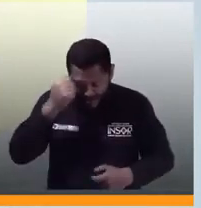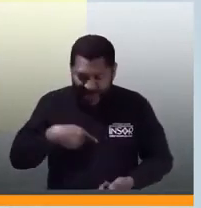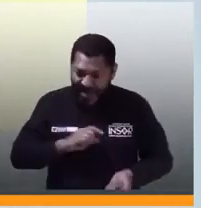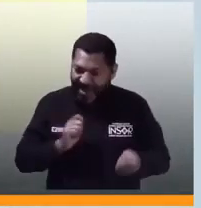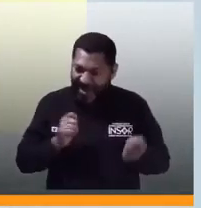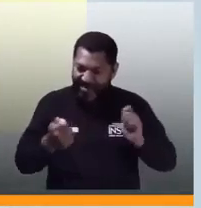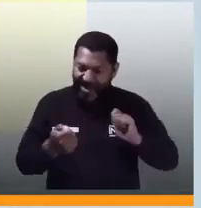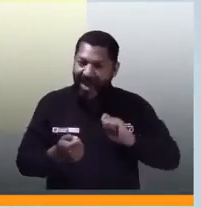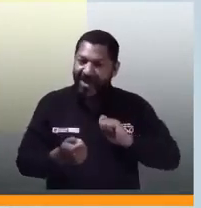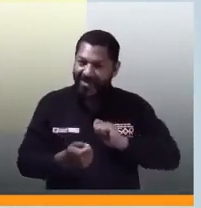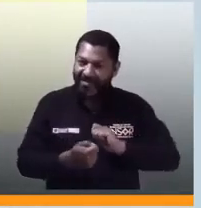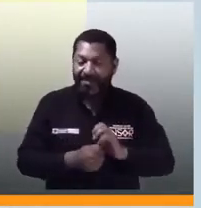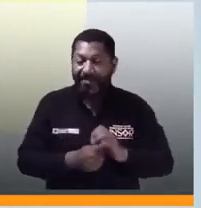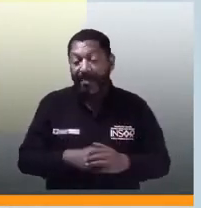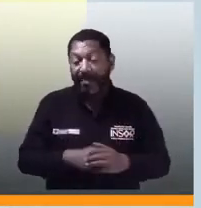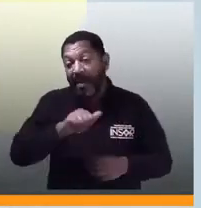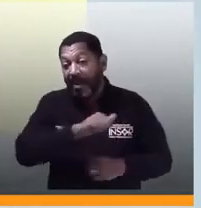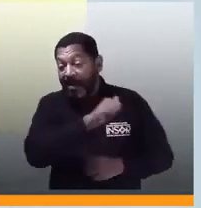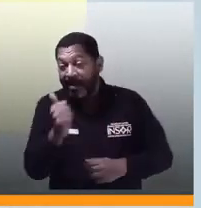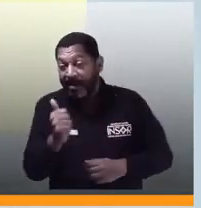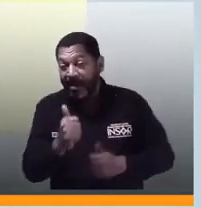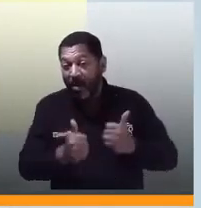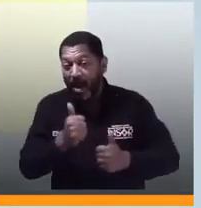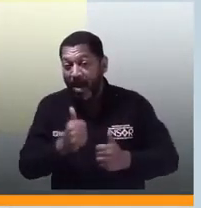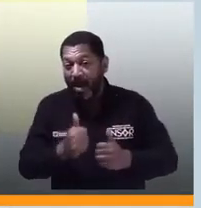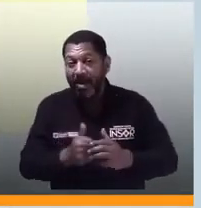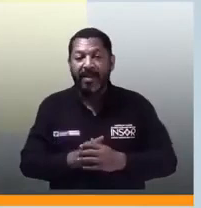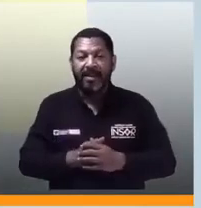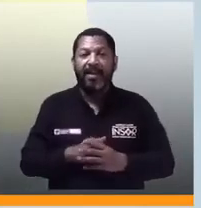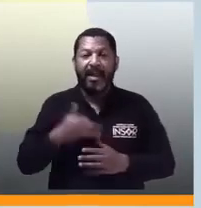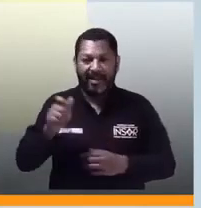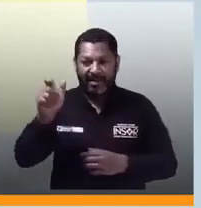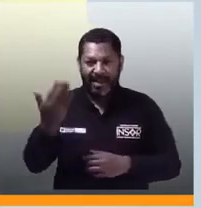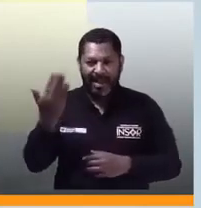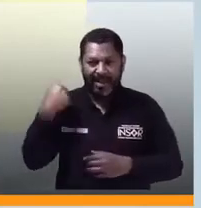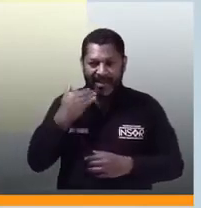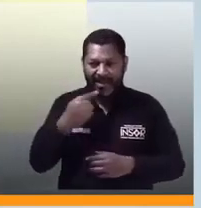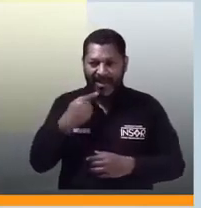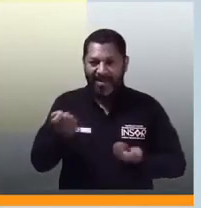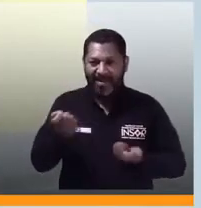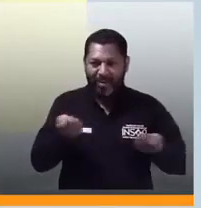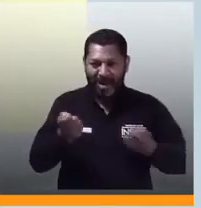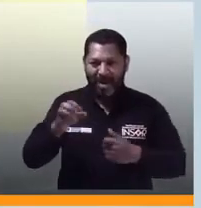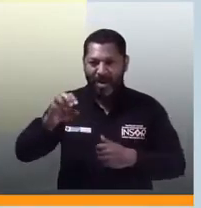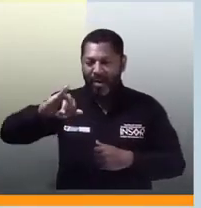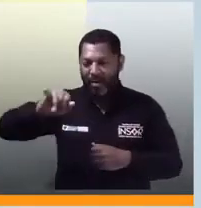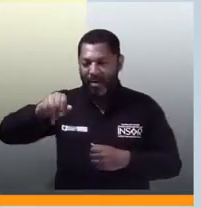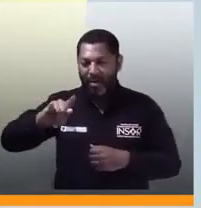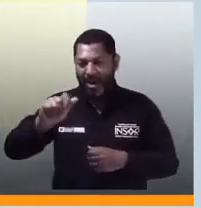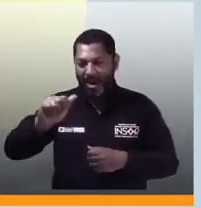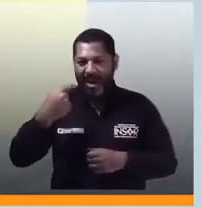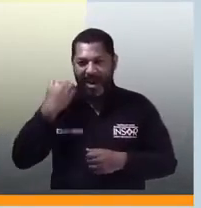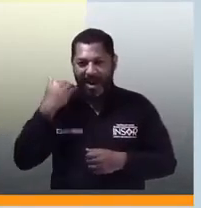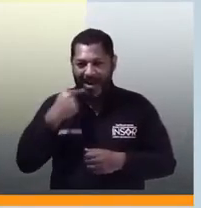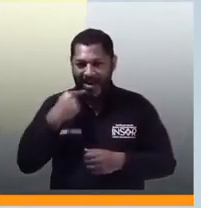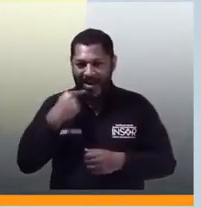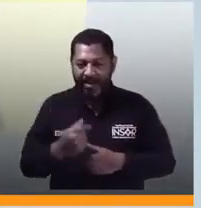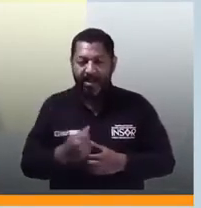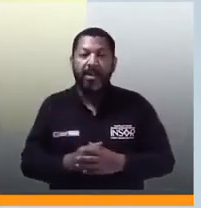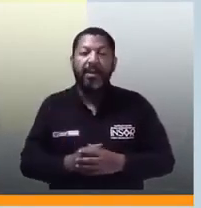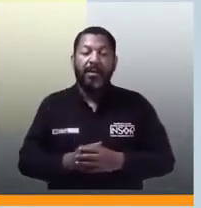la parte de que lo mencionó nuestra moderadora Julia, y es que al profesor con